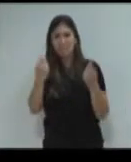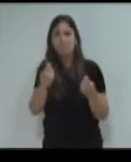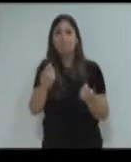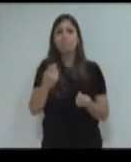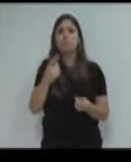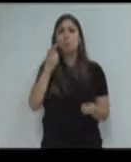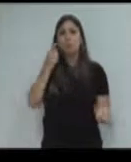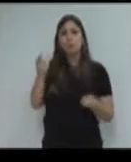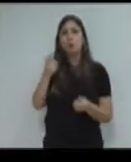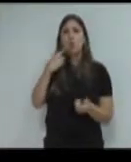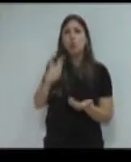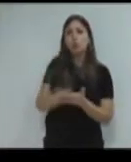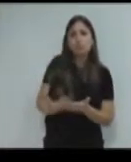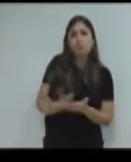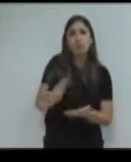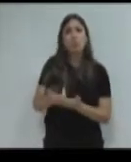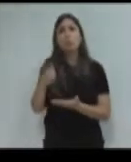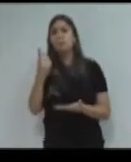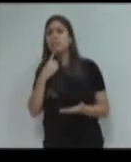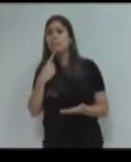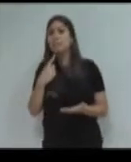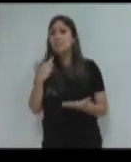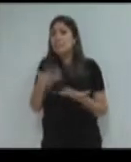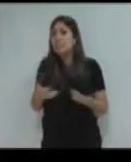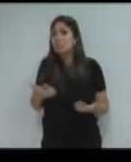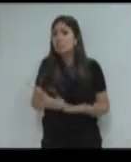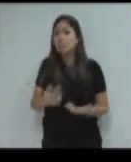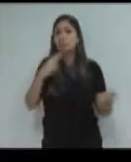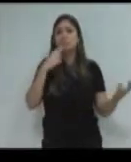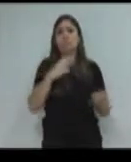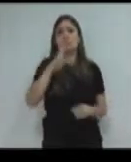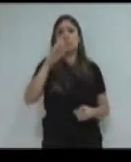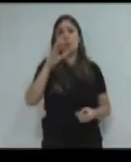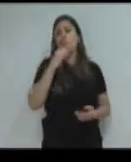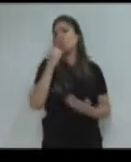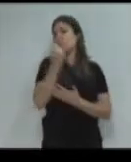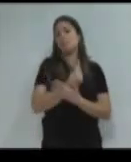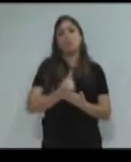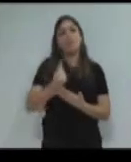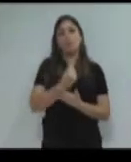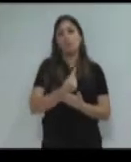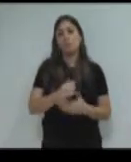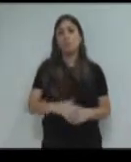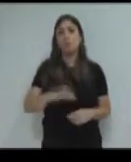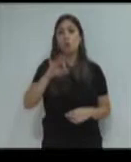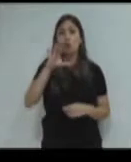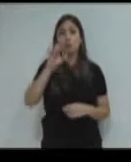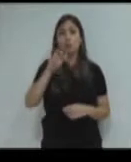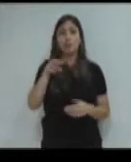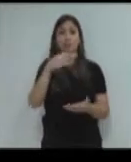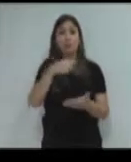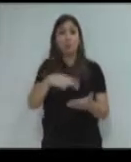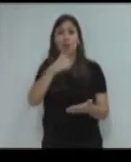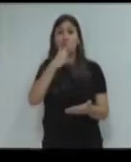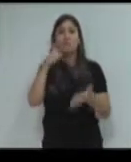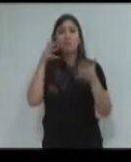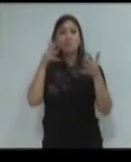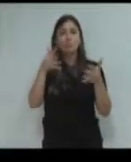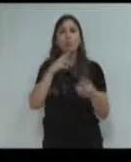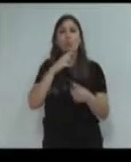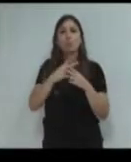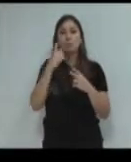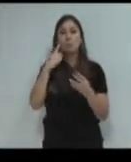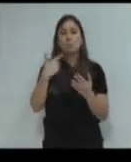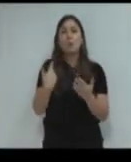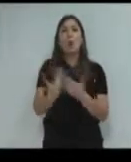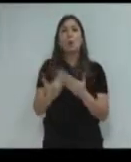de textos, eso no afecta. Diseño. Eso es temas de diseño, ¿no? En lectura fácil se recomienda el texto no